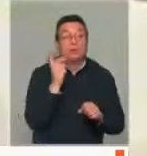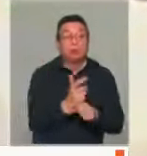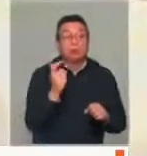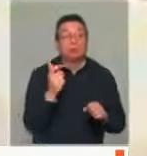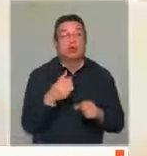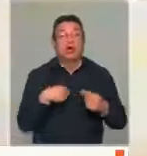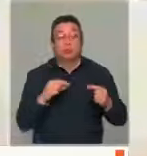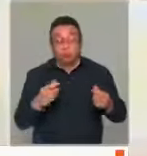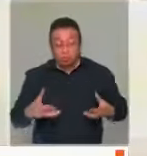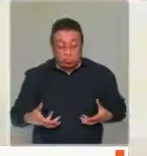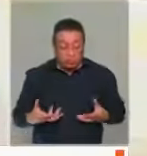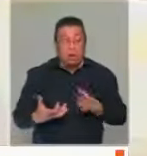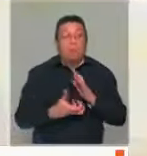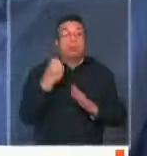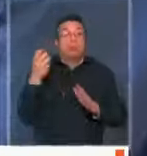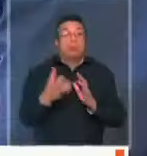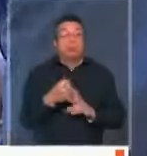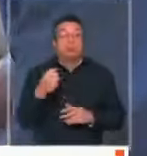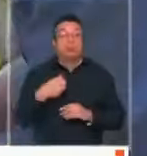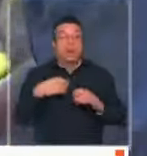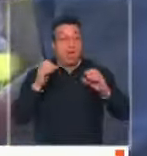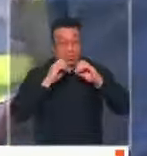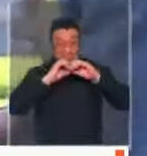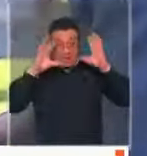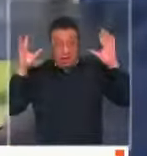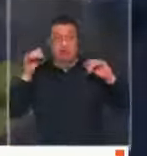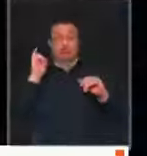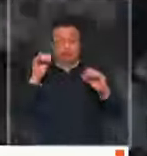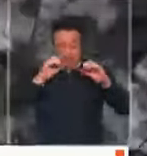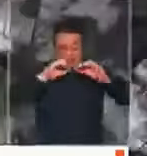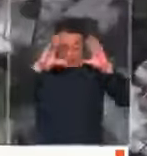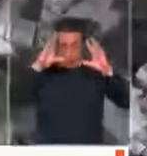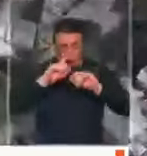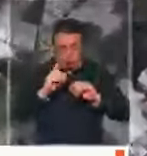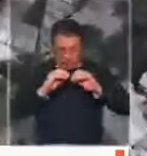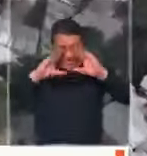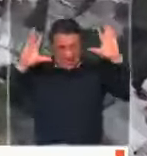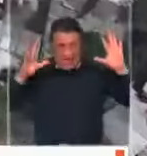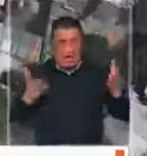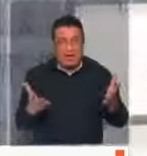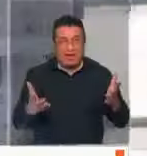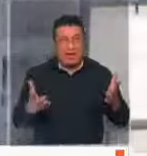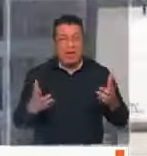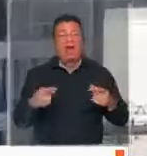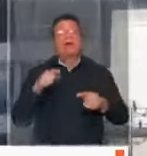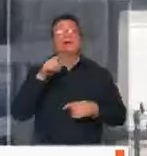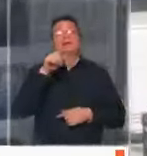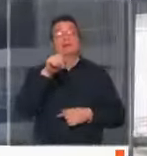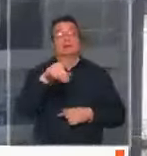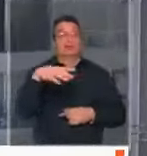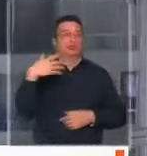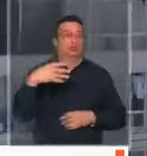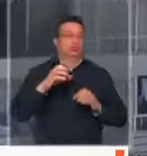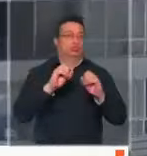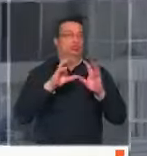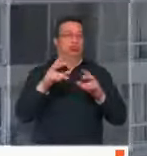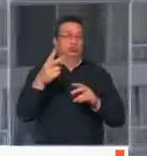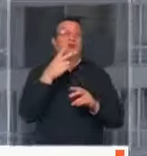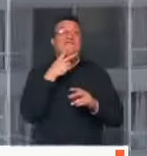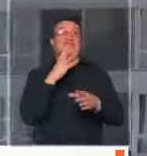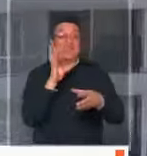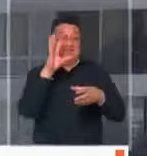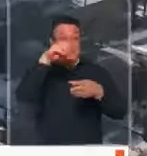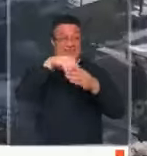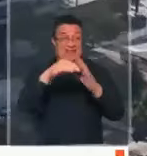poco y nada que llevan. Porque no... ¿A plena luz del día? Sí. A plena luz del día. Un porcentaje importante de los habitantes de